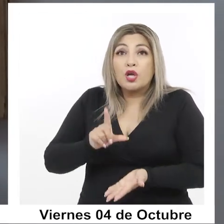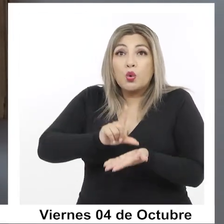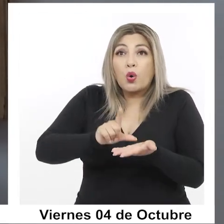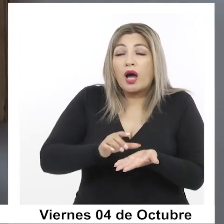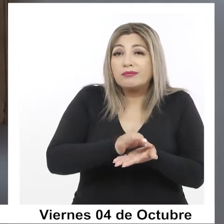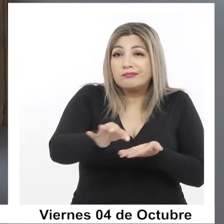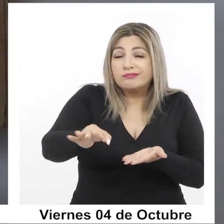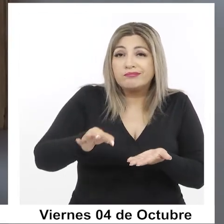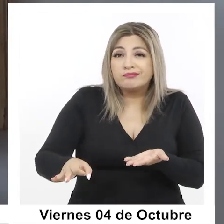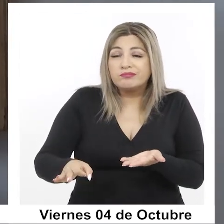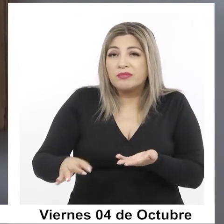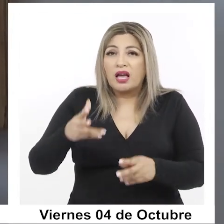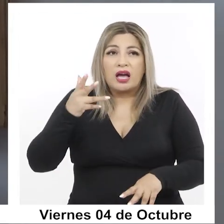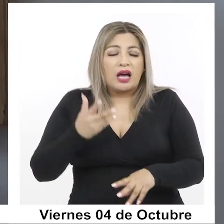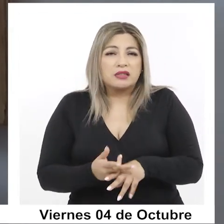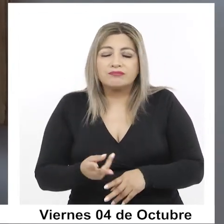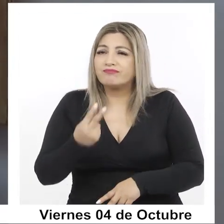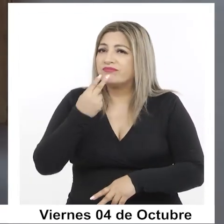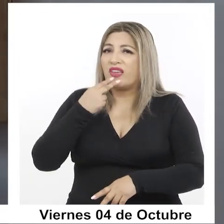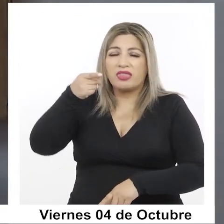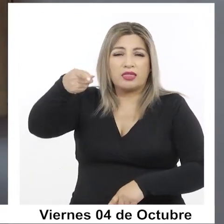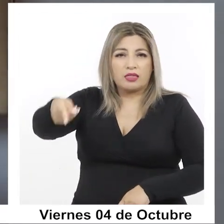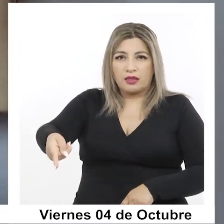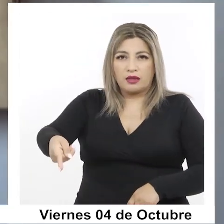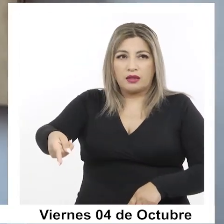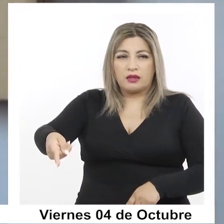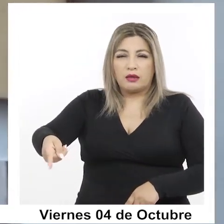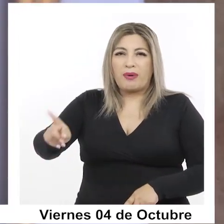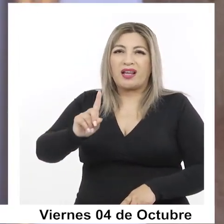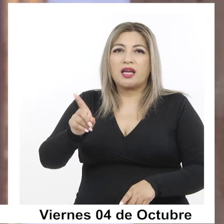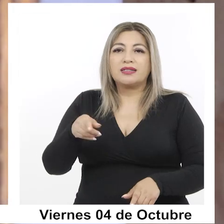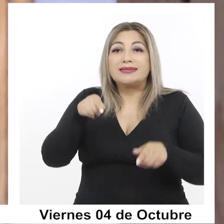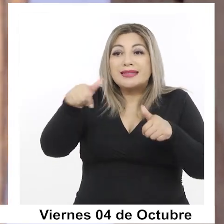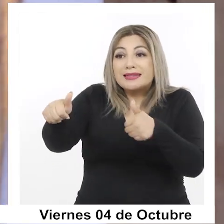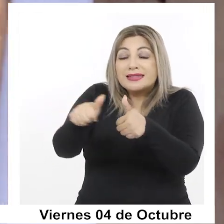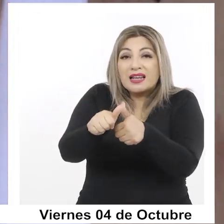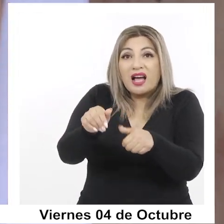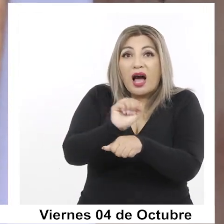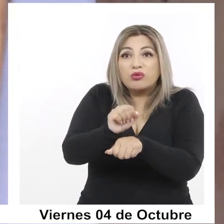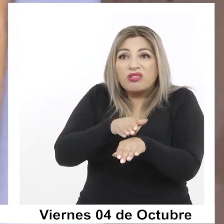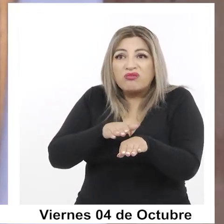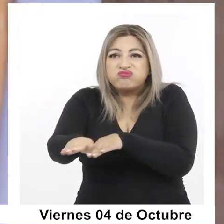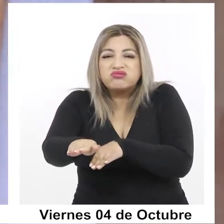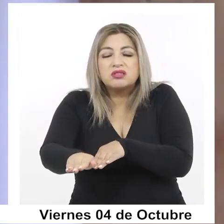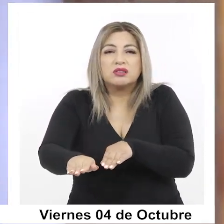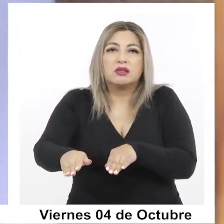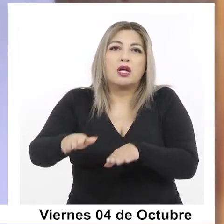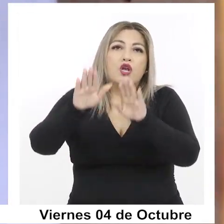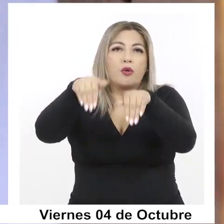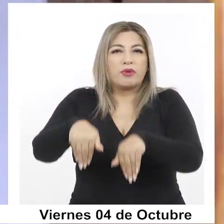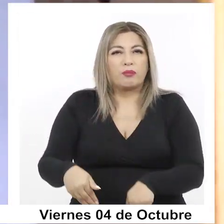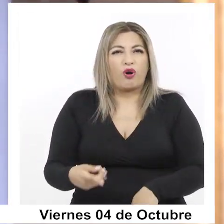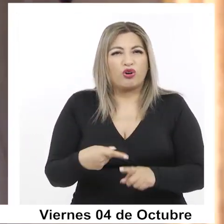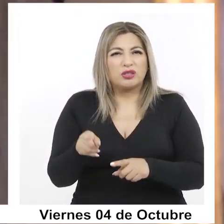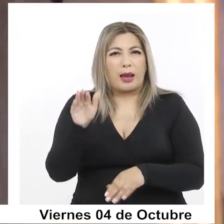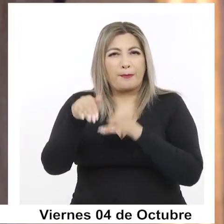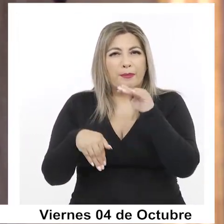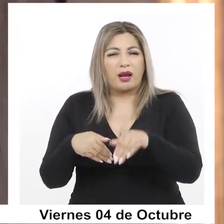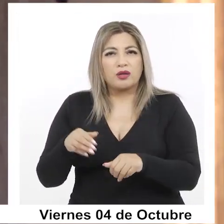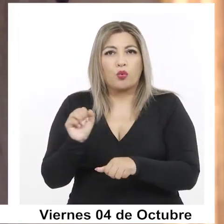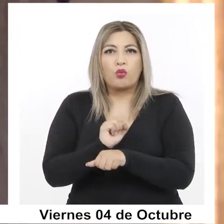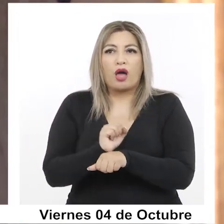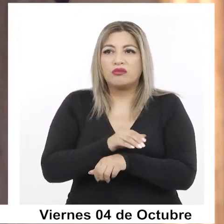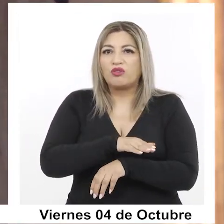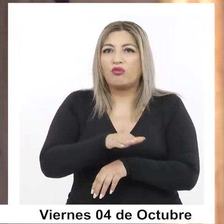lugares donde están las anidaciones, para que no pasen los vehículos destruyendo, como fue en Playa Ritoque, donde un vehículo